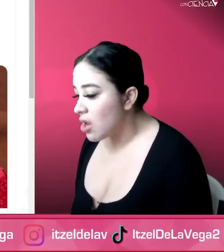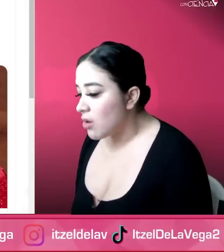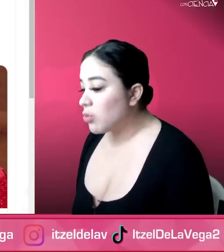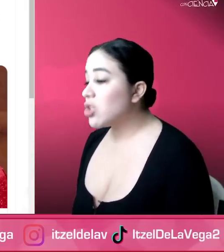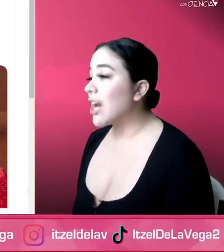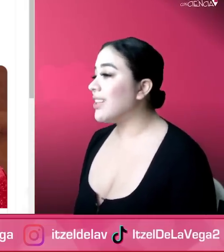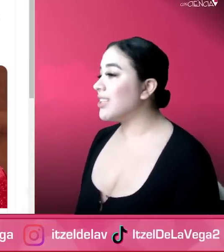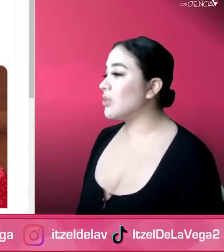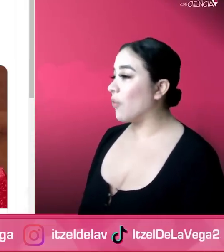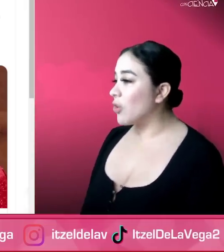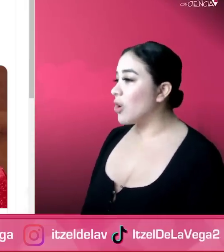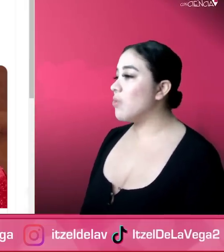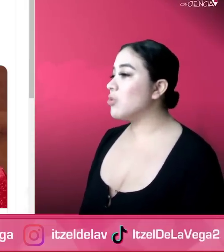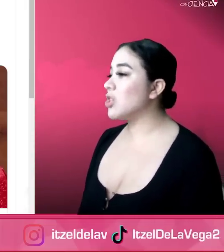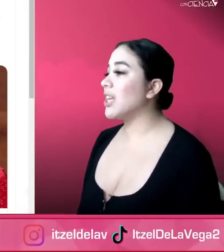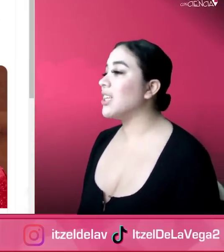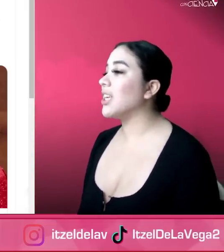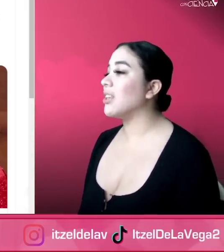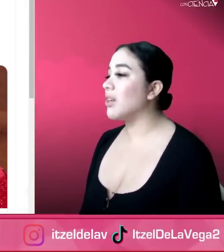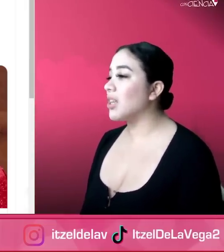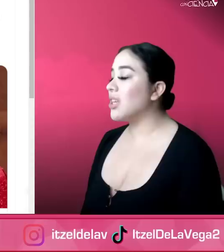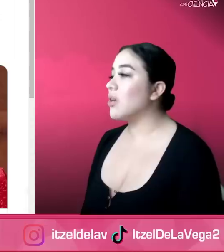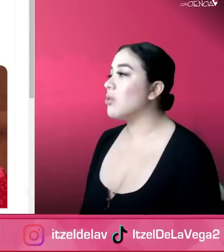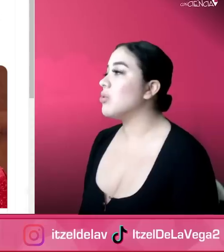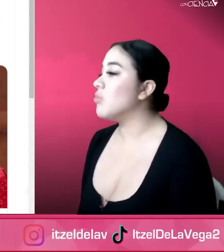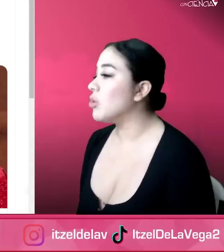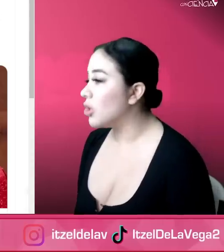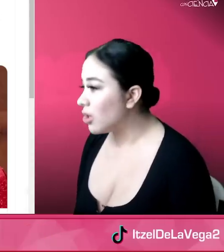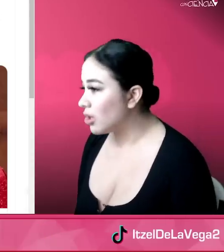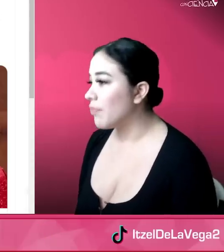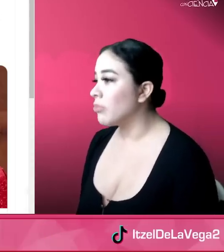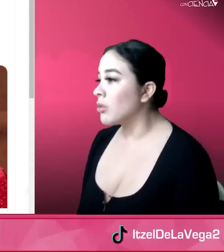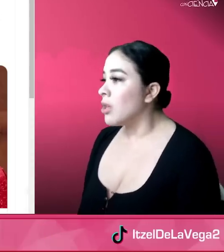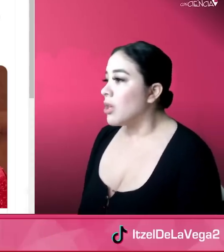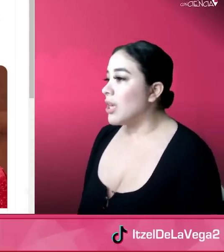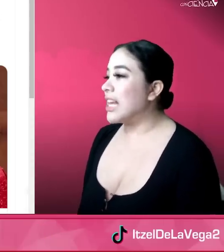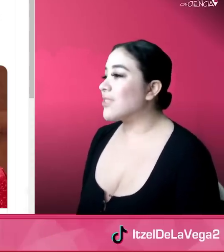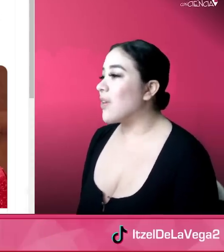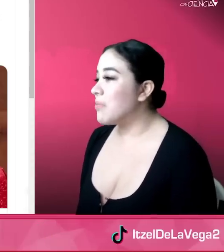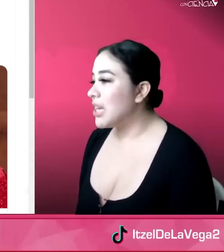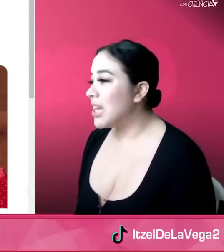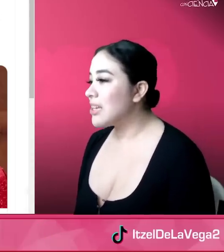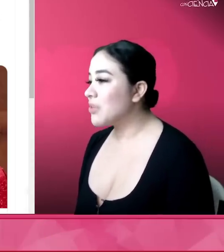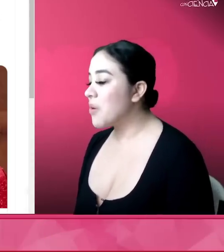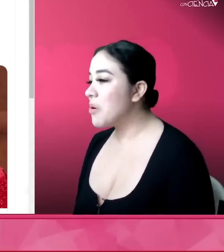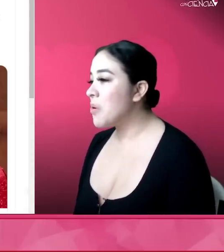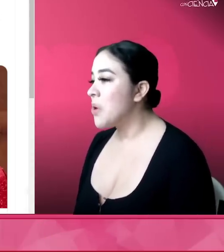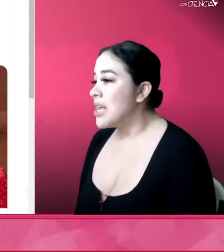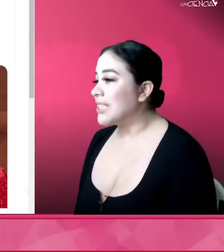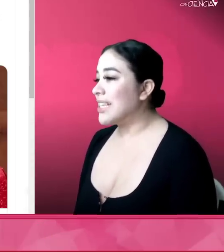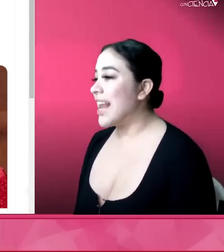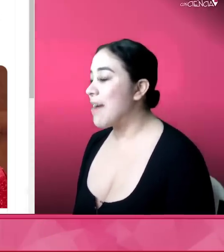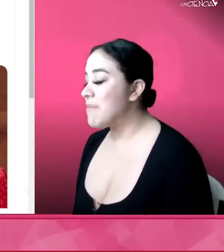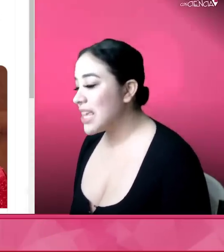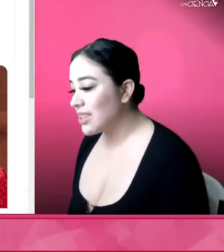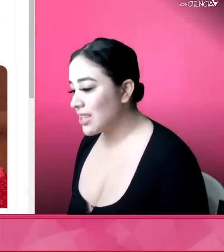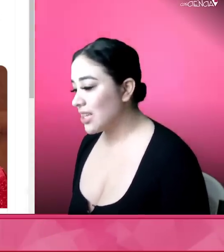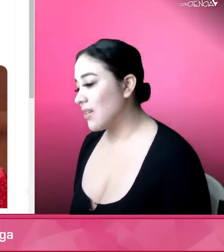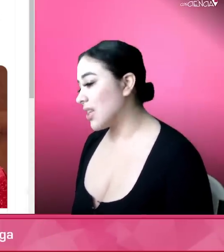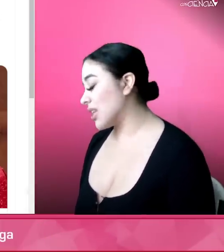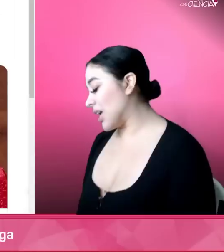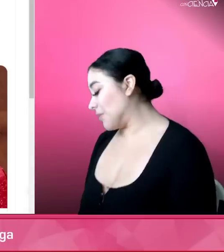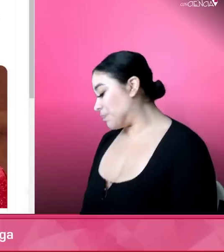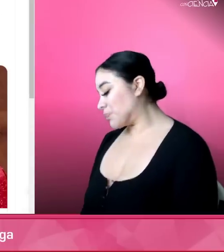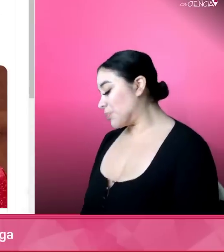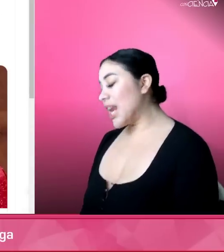sexenios. Mucha gente sufrió, mucha gente que de verdad incluso murió. Y las familias, cómo se lamentan,